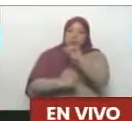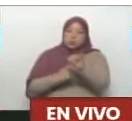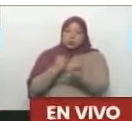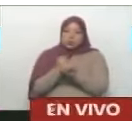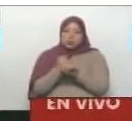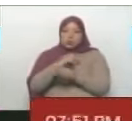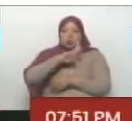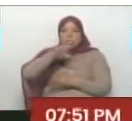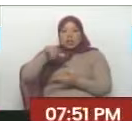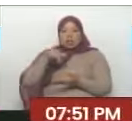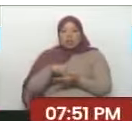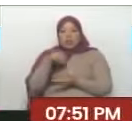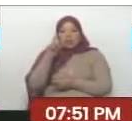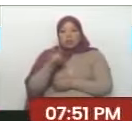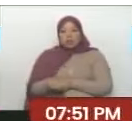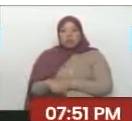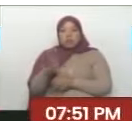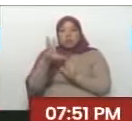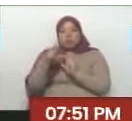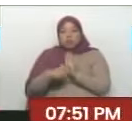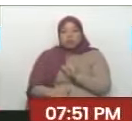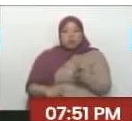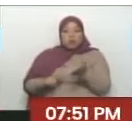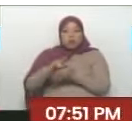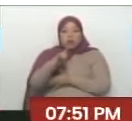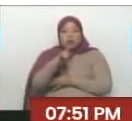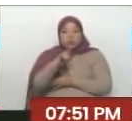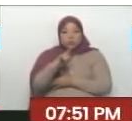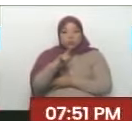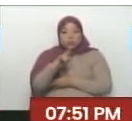nacionales que nunca. Ah, que nos robaron un avión.